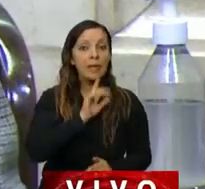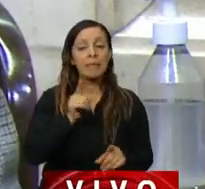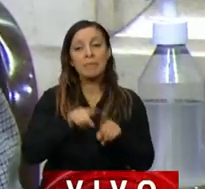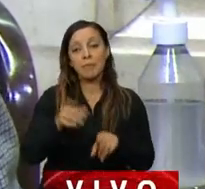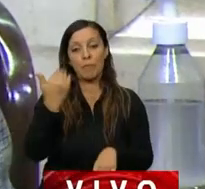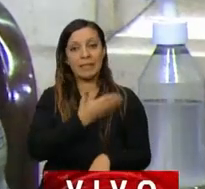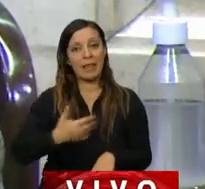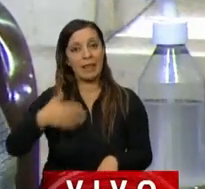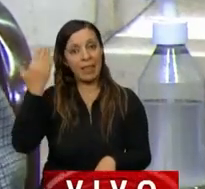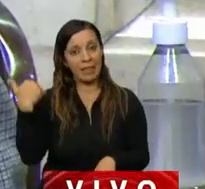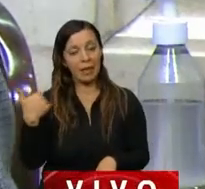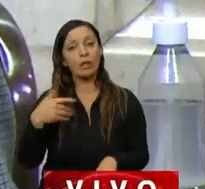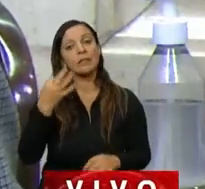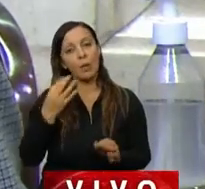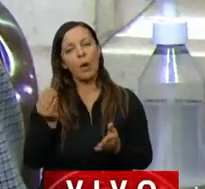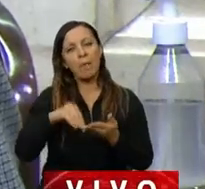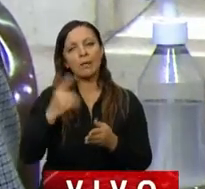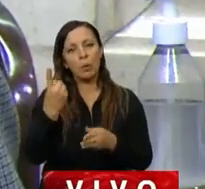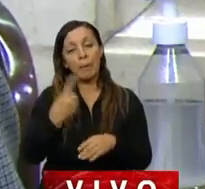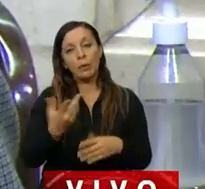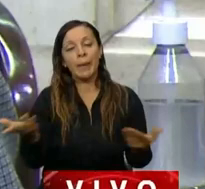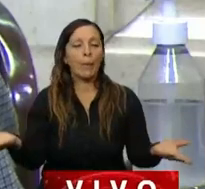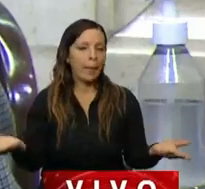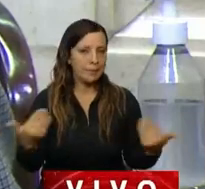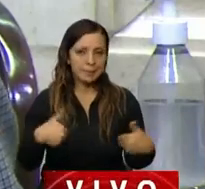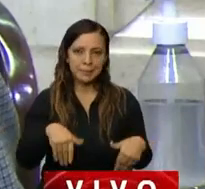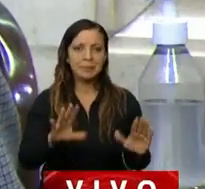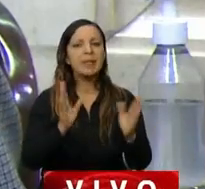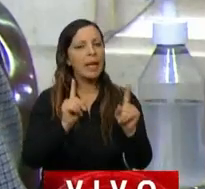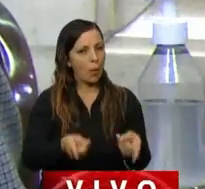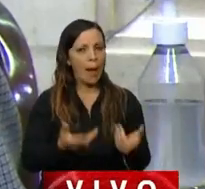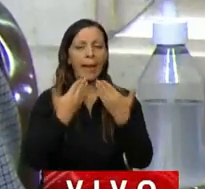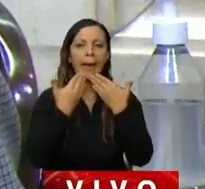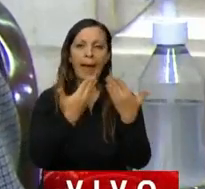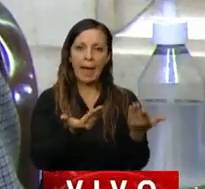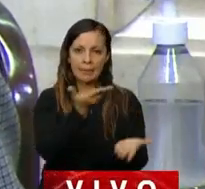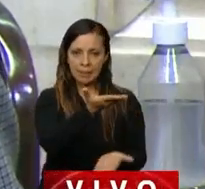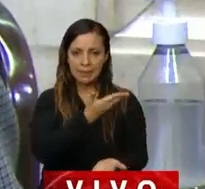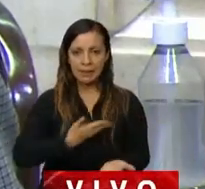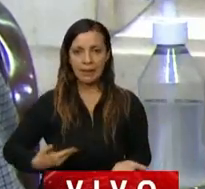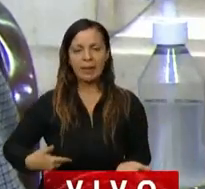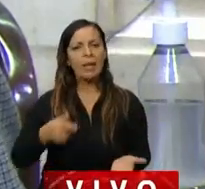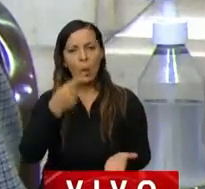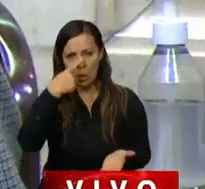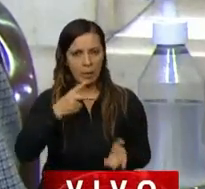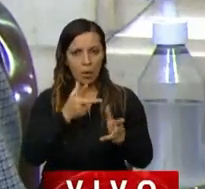lo mejor podría haber seguido 1 minuto más. Pero gracias de todas maneras, presidente. Le quiero decir lo